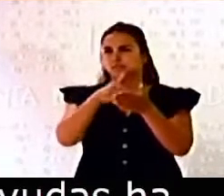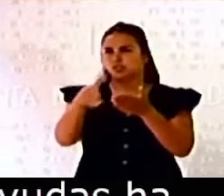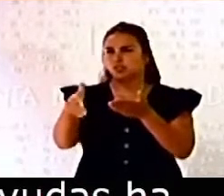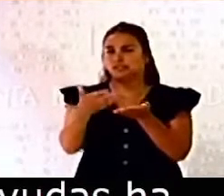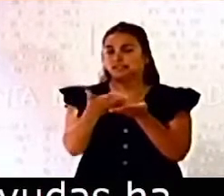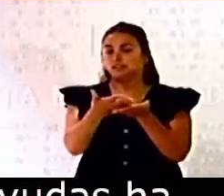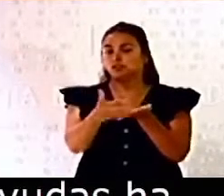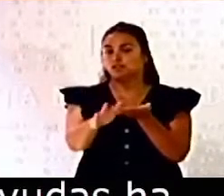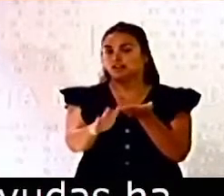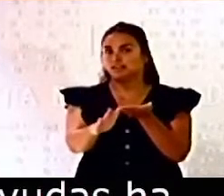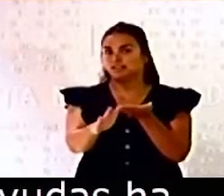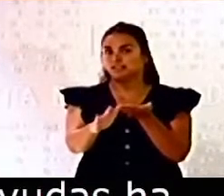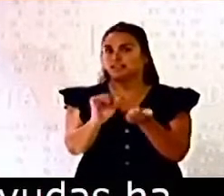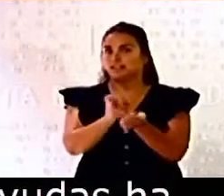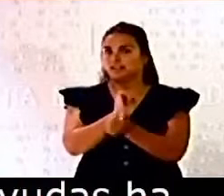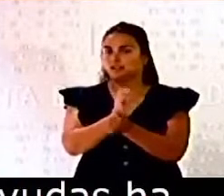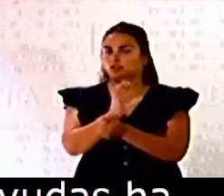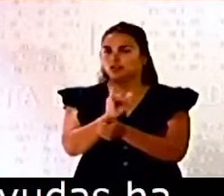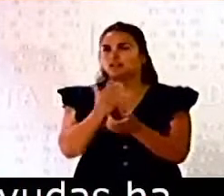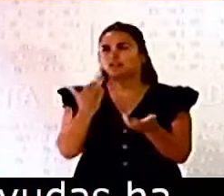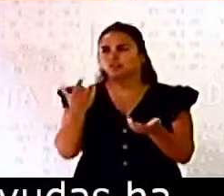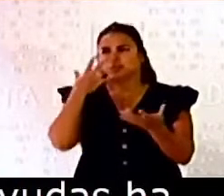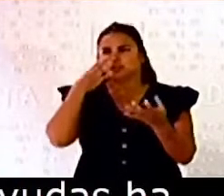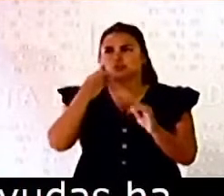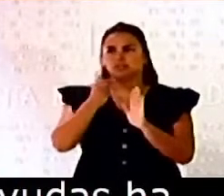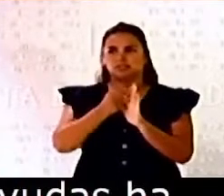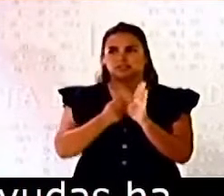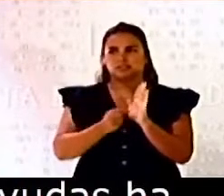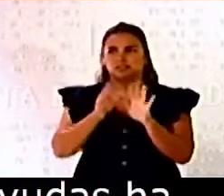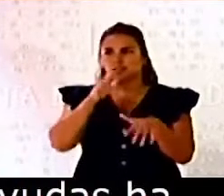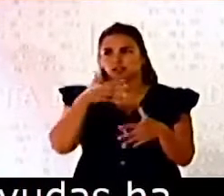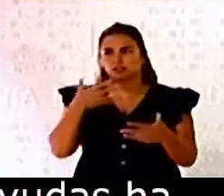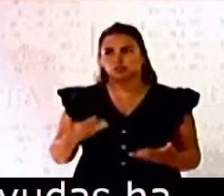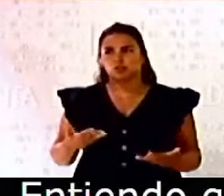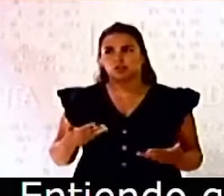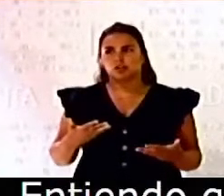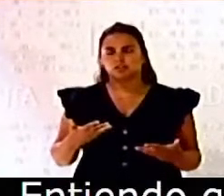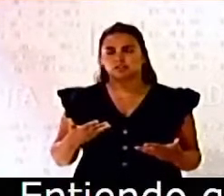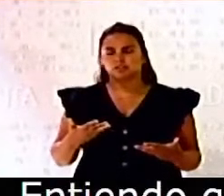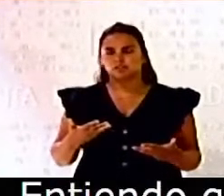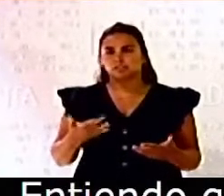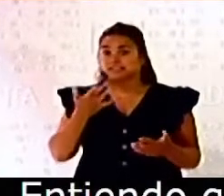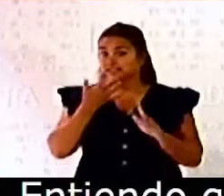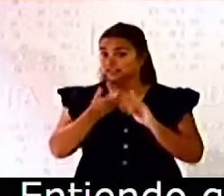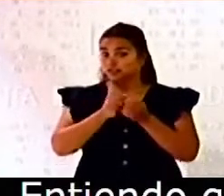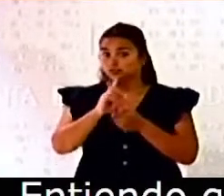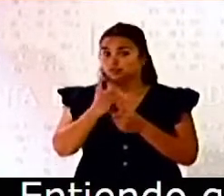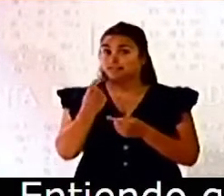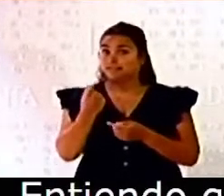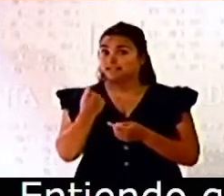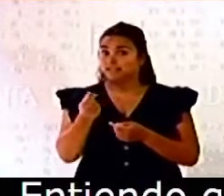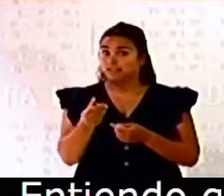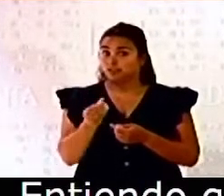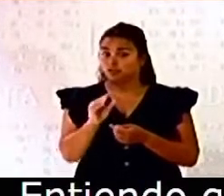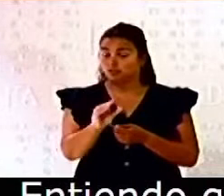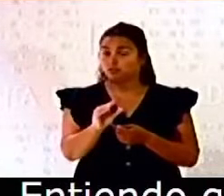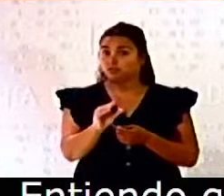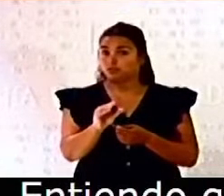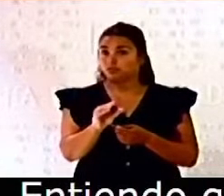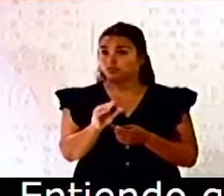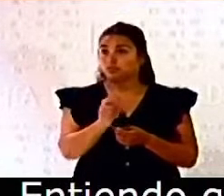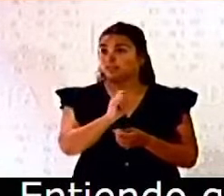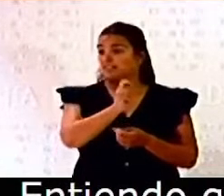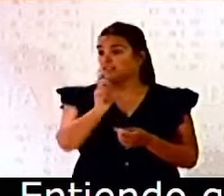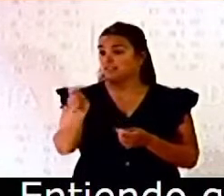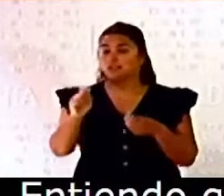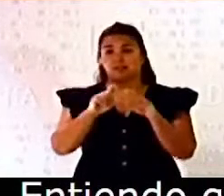quedan de crédito. Entiendo que con los requisitos actuales, si no se modifican, ese dinero quedaría, no se podría dar a las